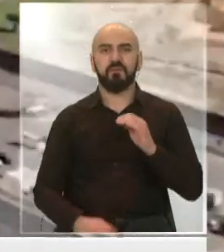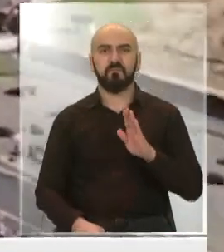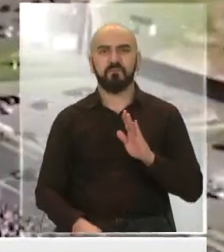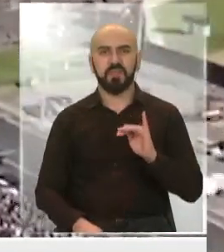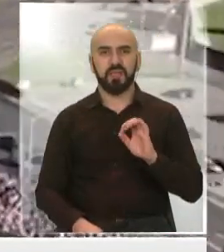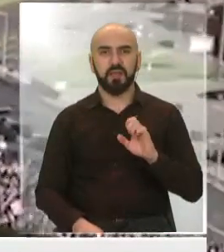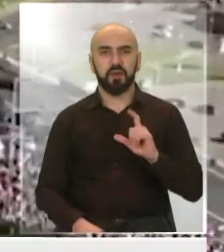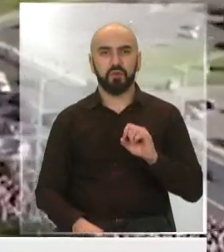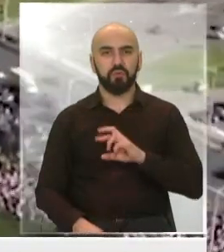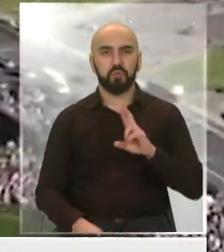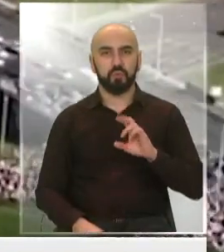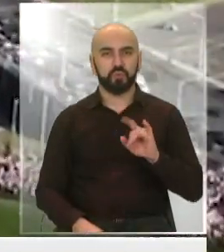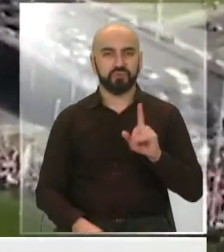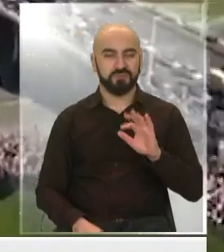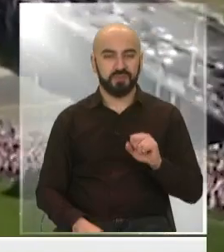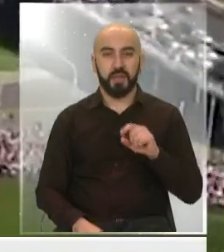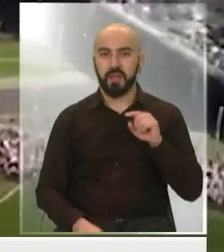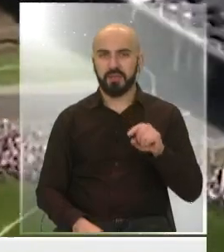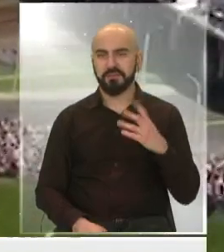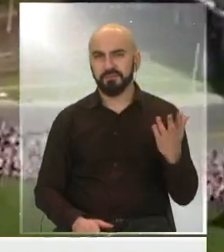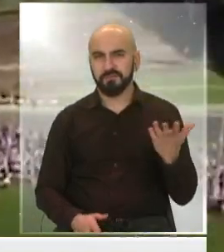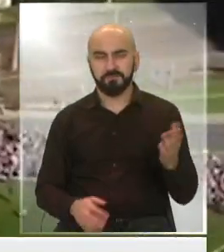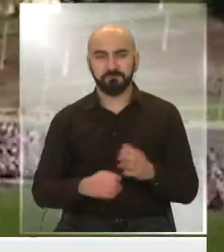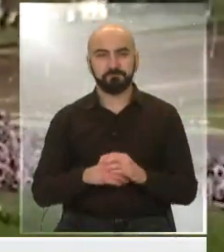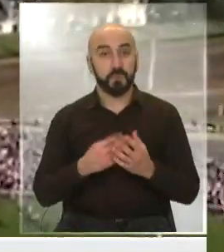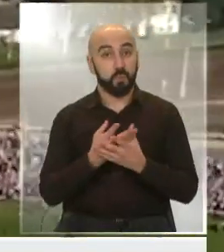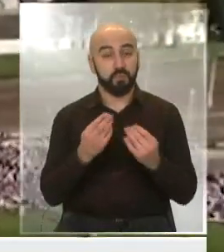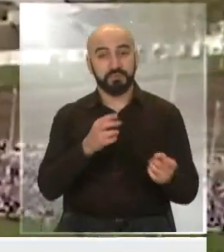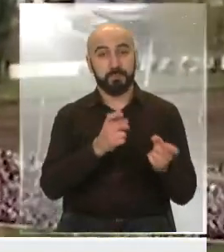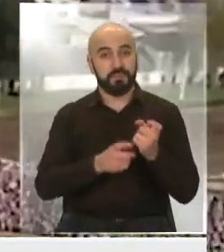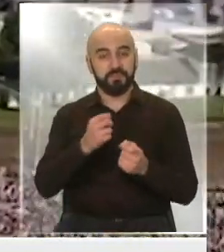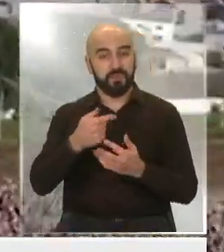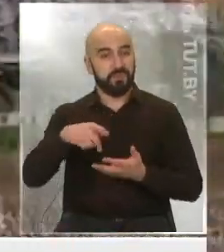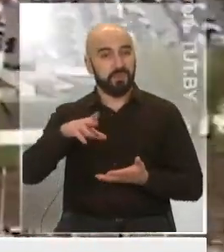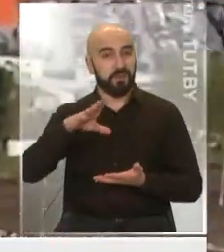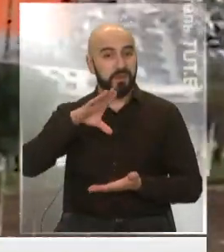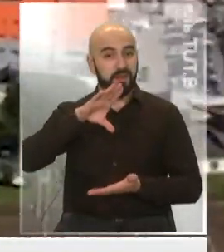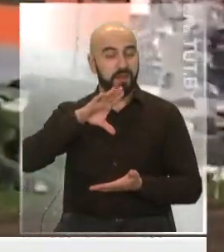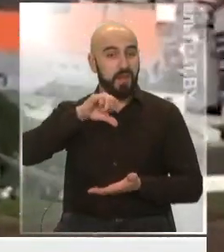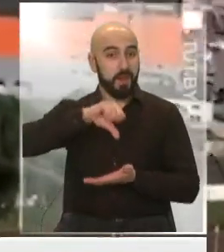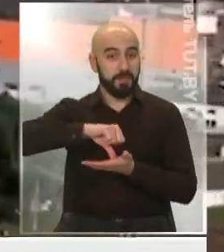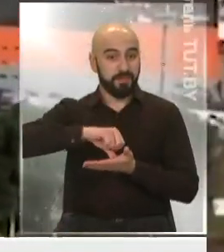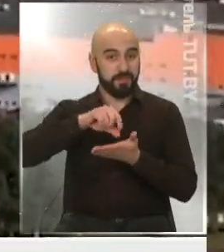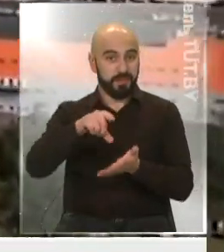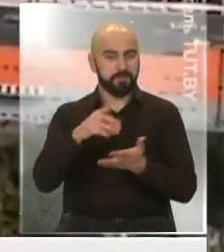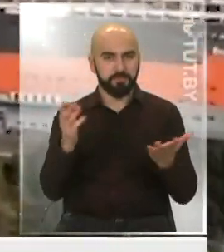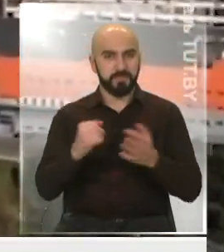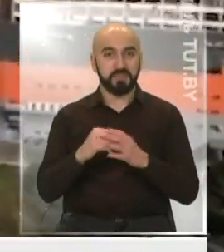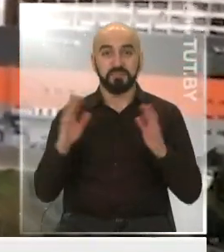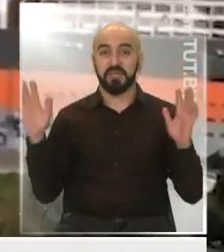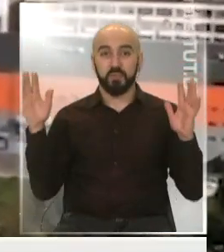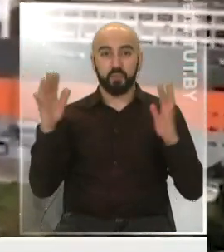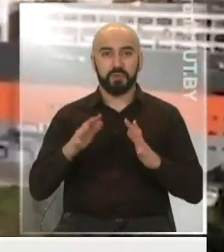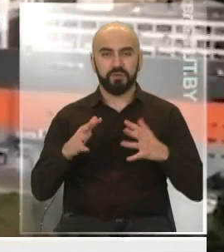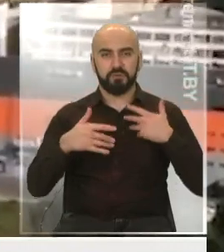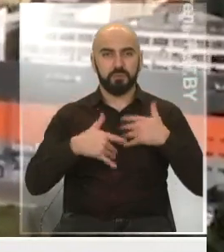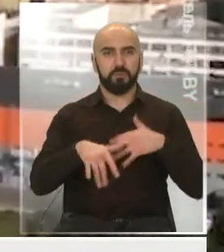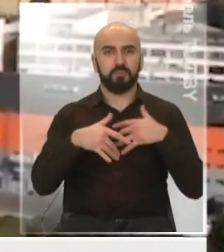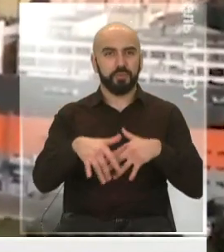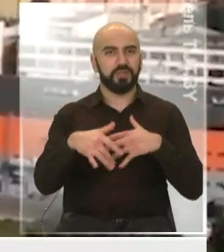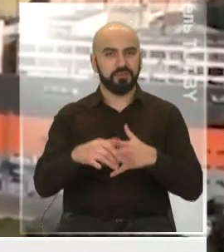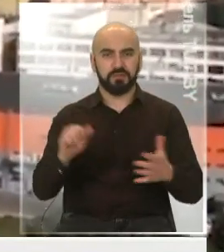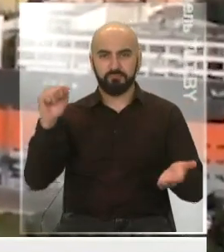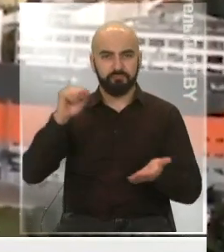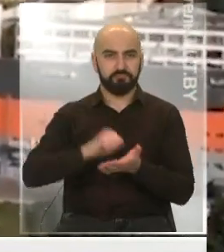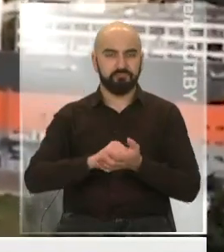donde nuevamente este fin de semana varios habitantes de la capital en Minsk se reunieron en una protesta masiva contra